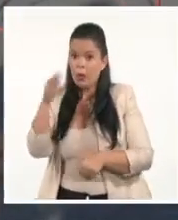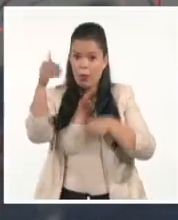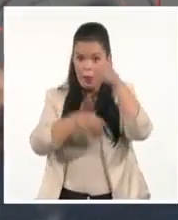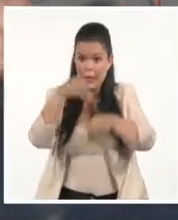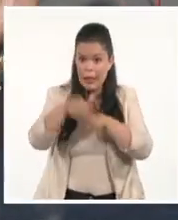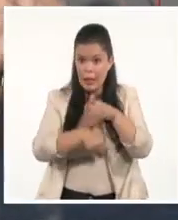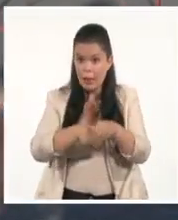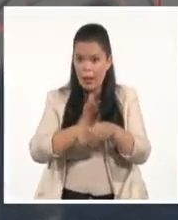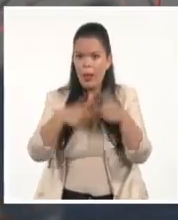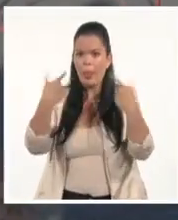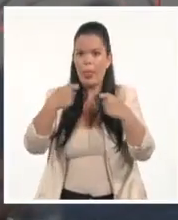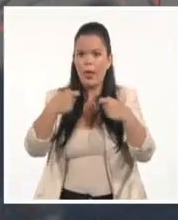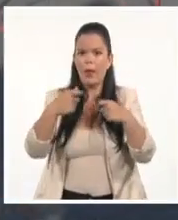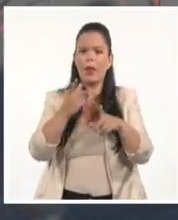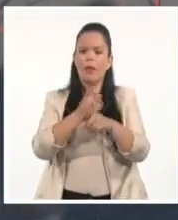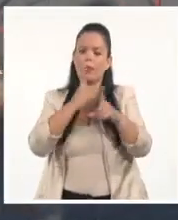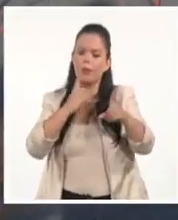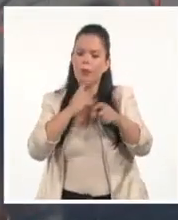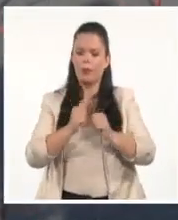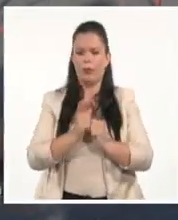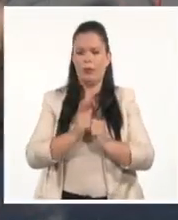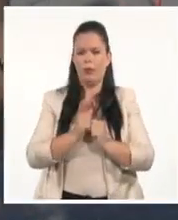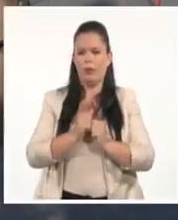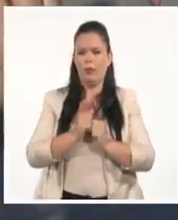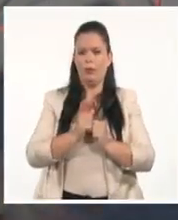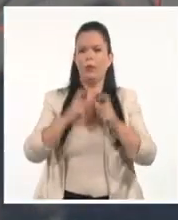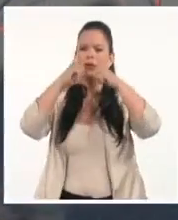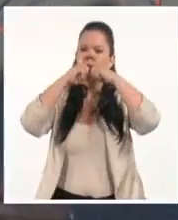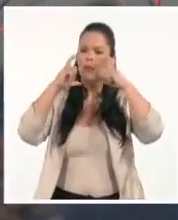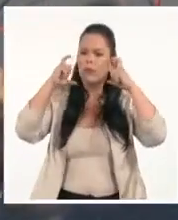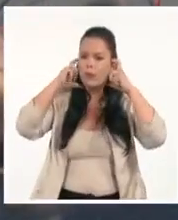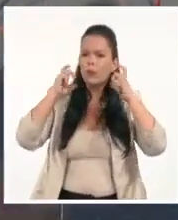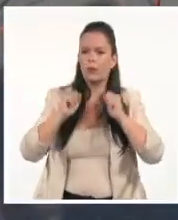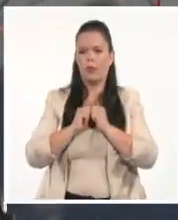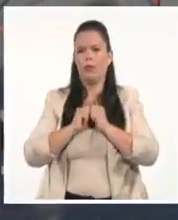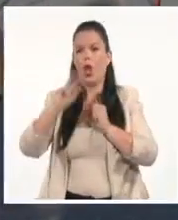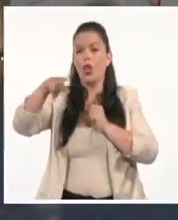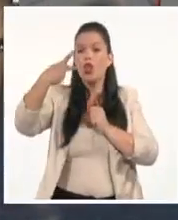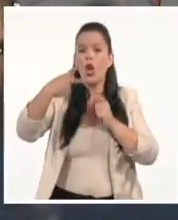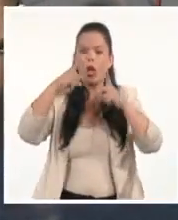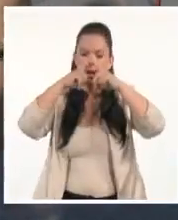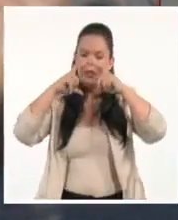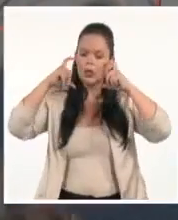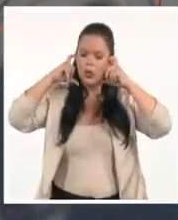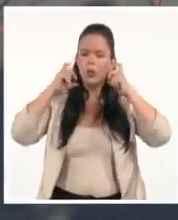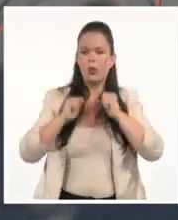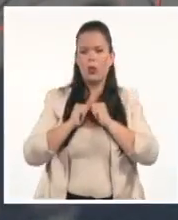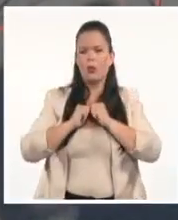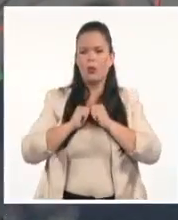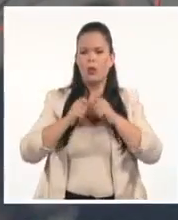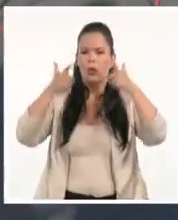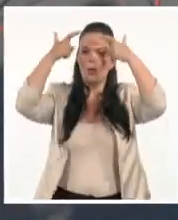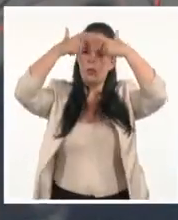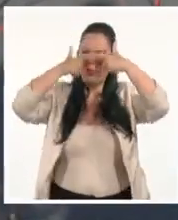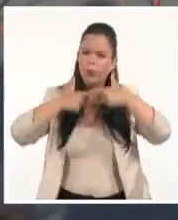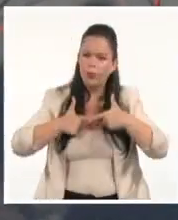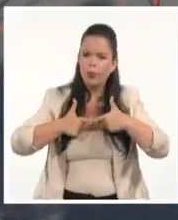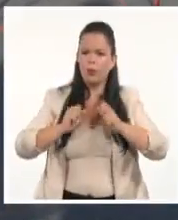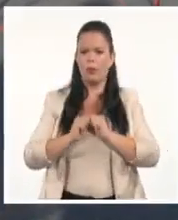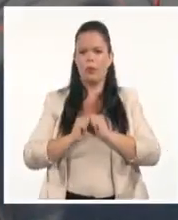que todo el que venga, venga protegido. Si es posible, con dos nasobucos, que venga con sus sustancias hidroalcohólicas o